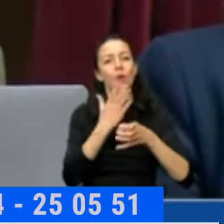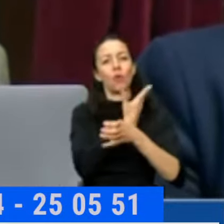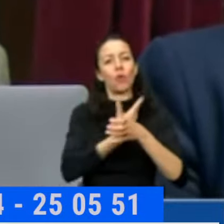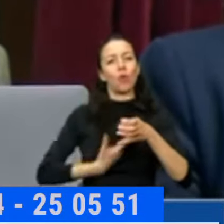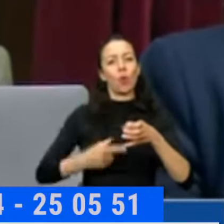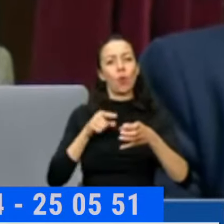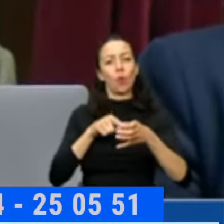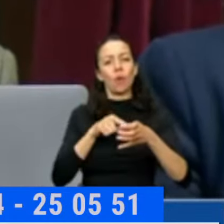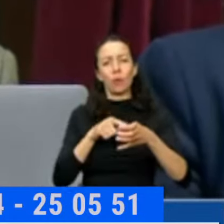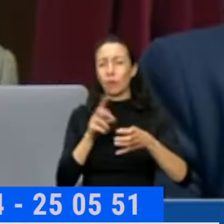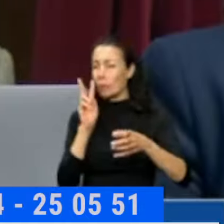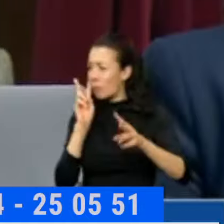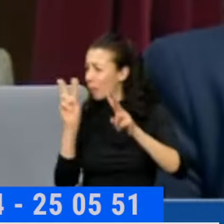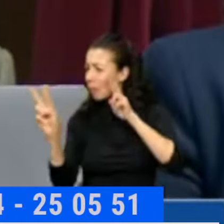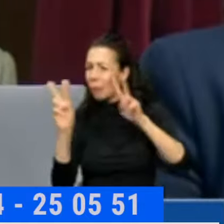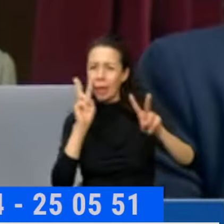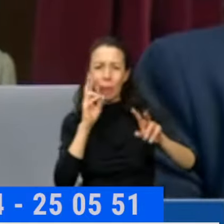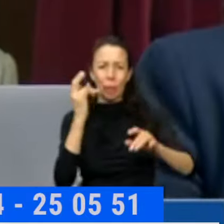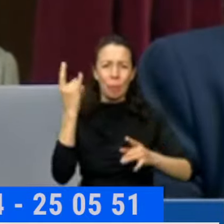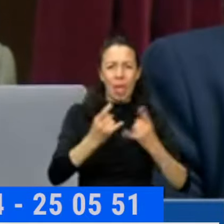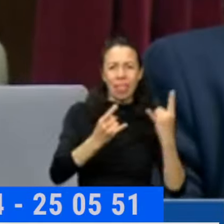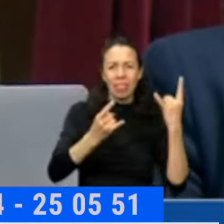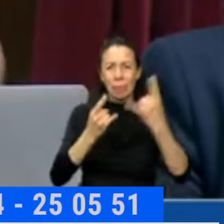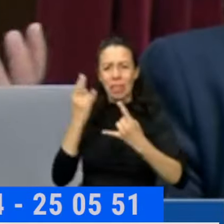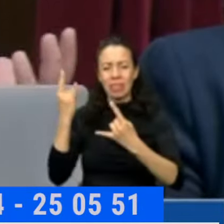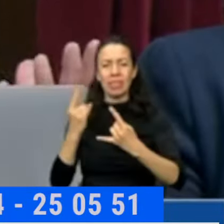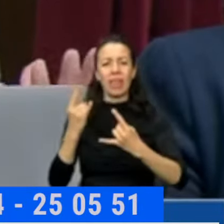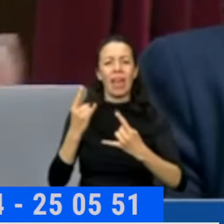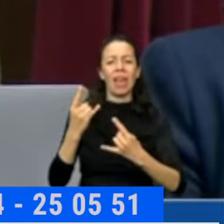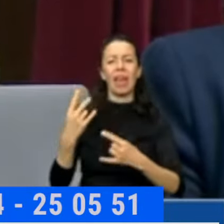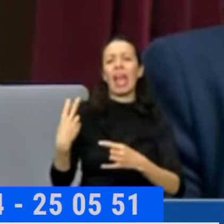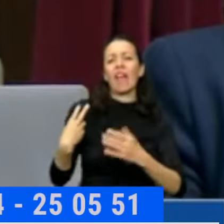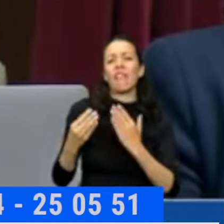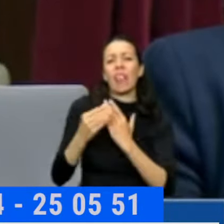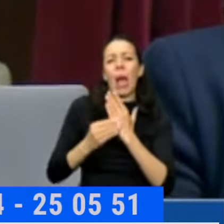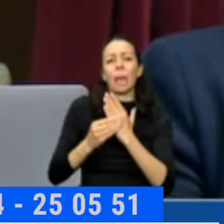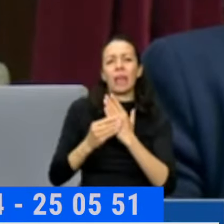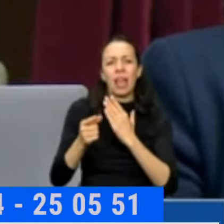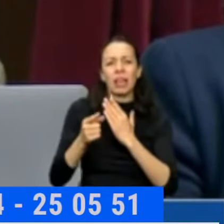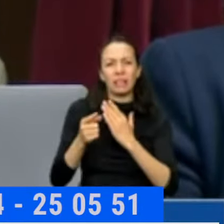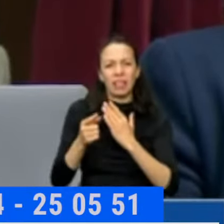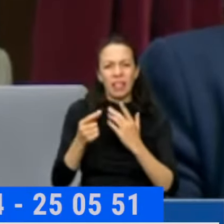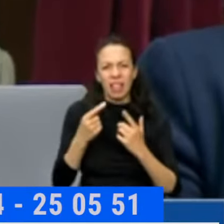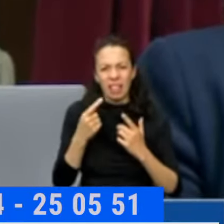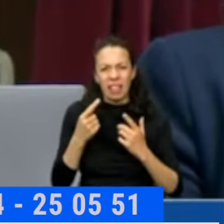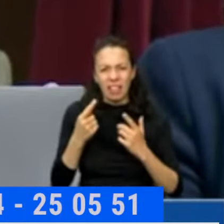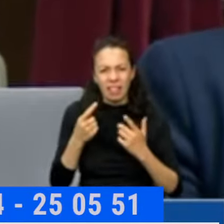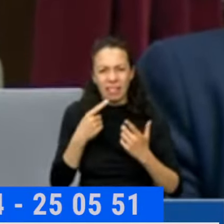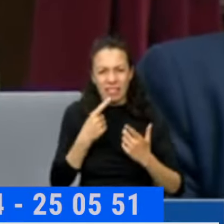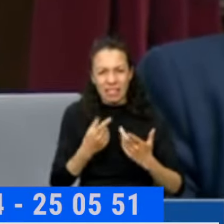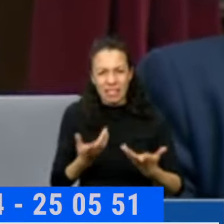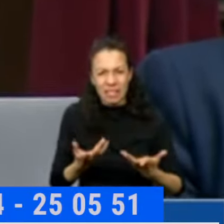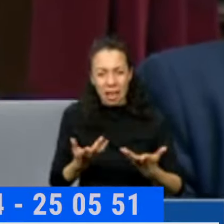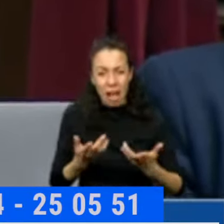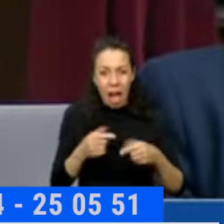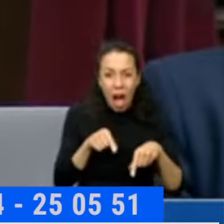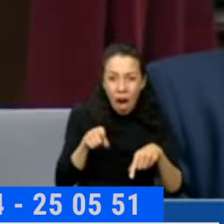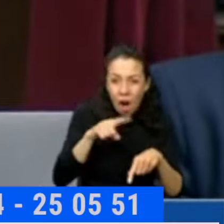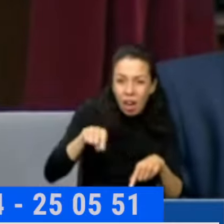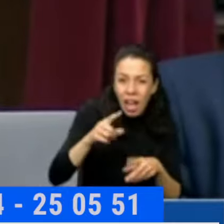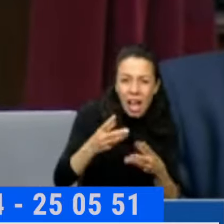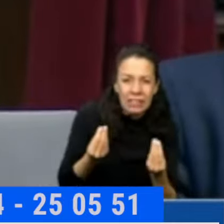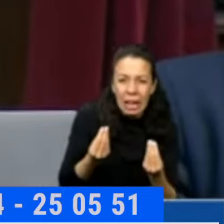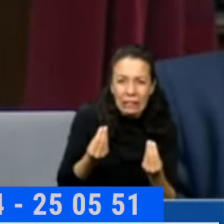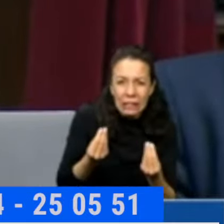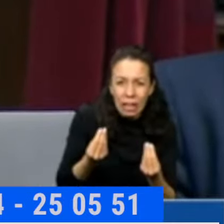vamos a ayudarlo porque la Argentina hoy, más que nunca, necesita de todos. Lástima que este gobierno, en lugar de hacer un gran